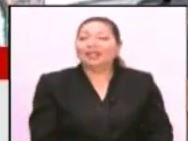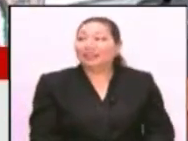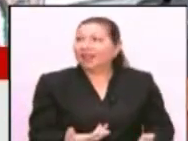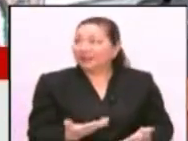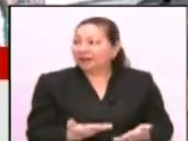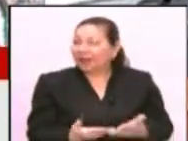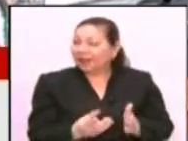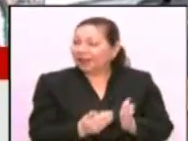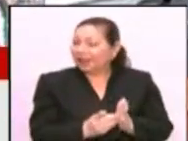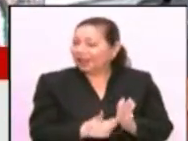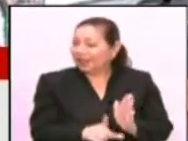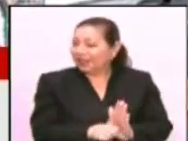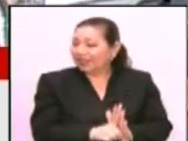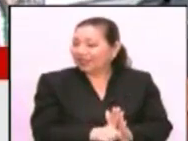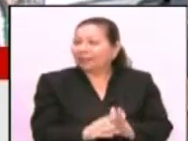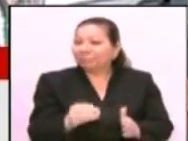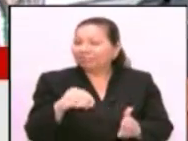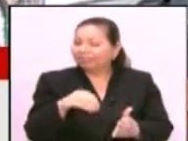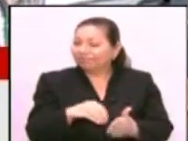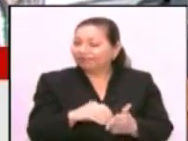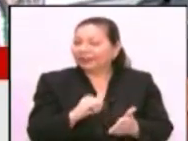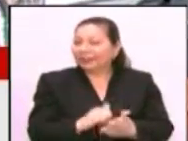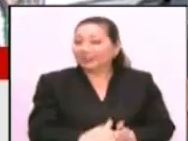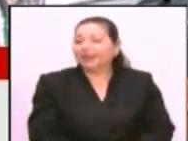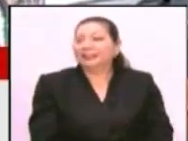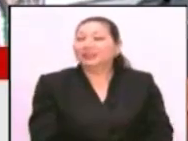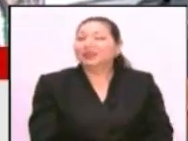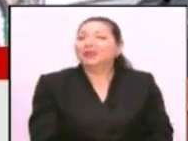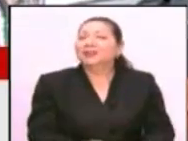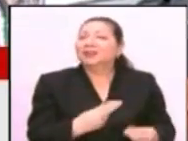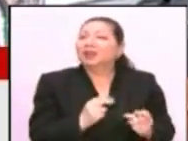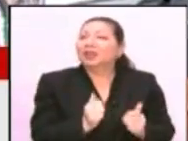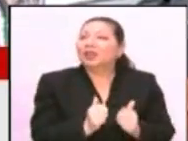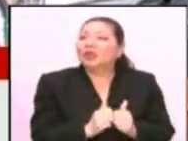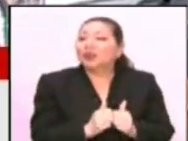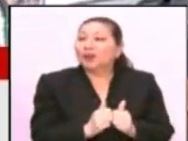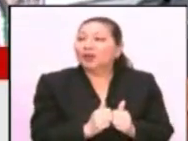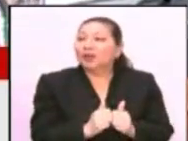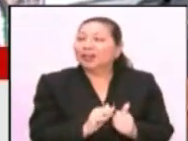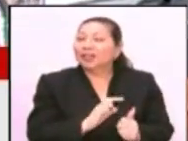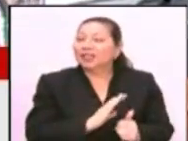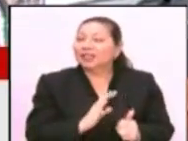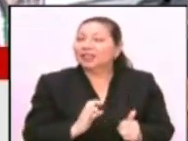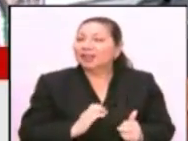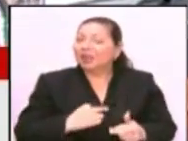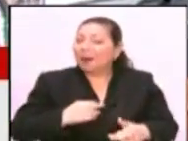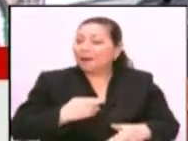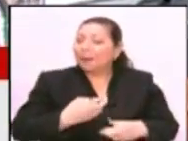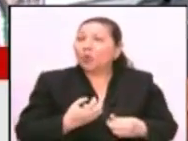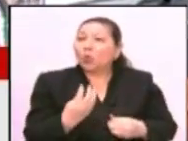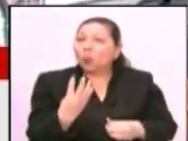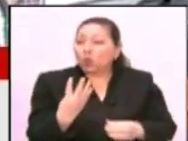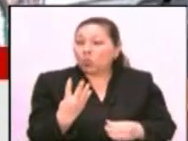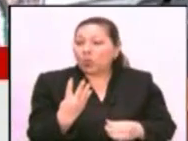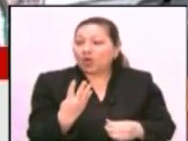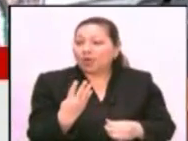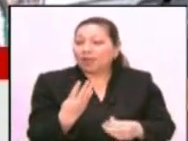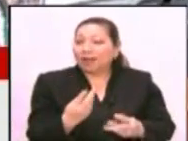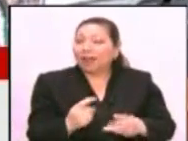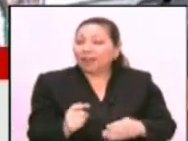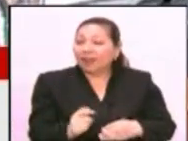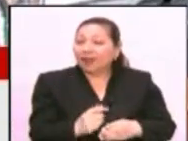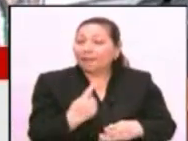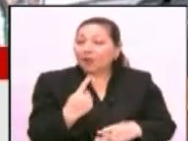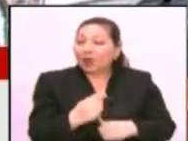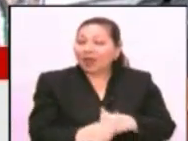Lo que hace el decreto legislativo es complementa. Nos hemos comprometido como Estado a producir 4 megatalleres por